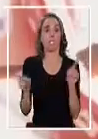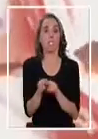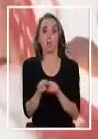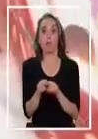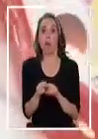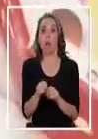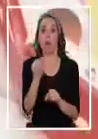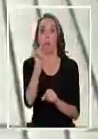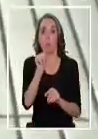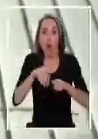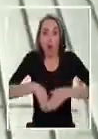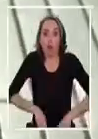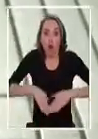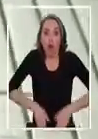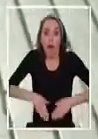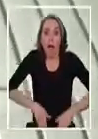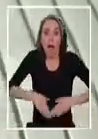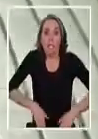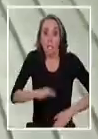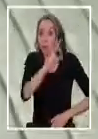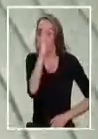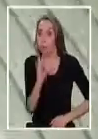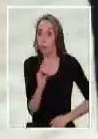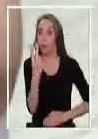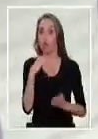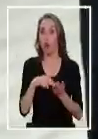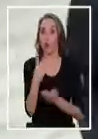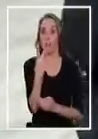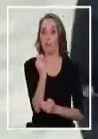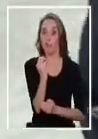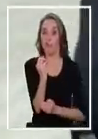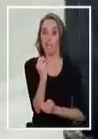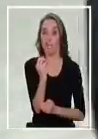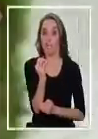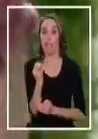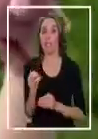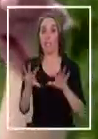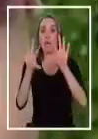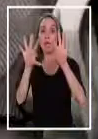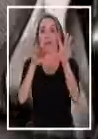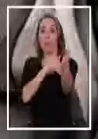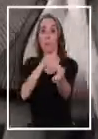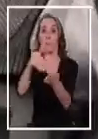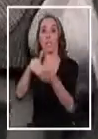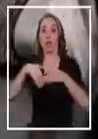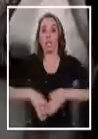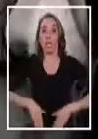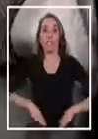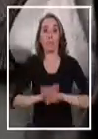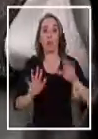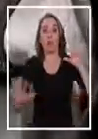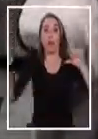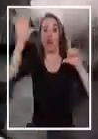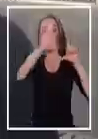la baja tasa de natalidad. De hecho, en 2020 se registraron 10 millones de nacimientos.